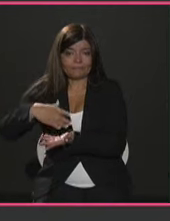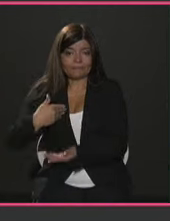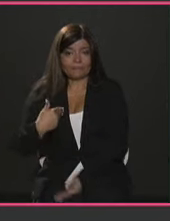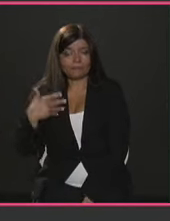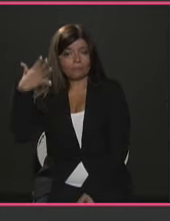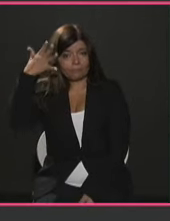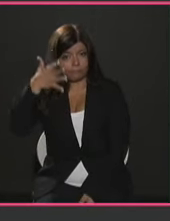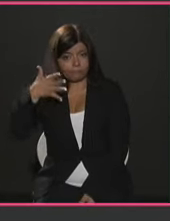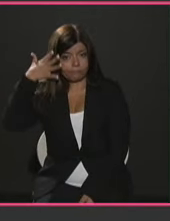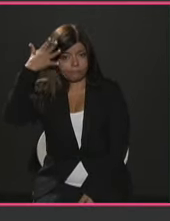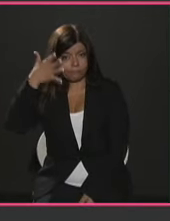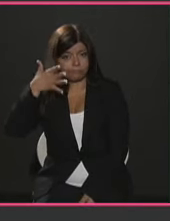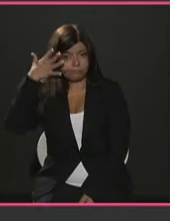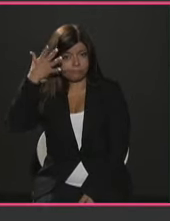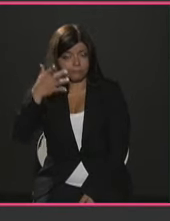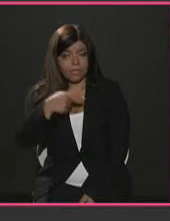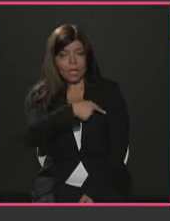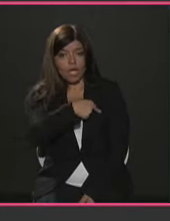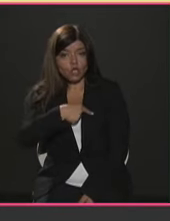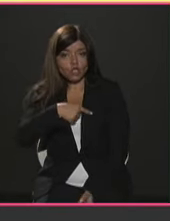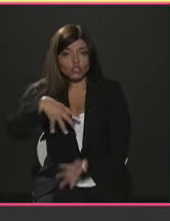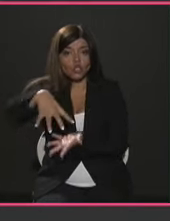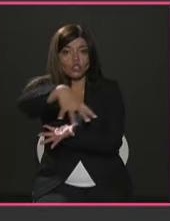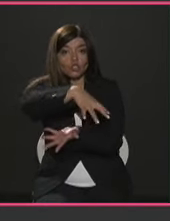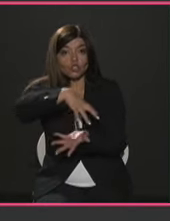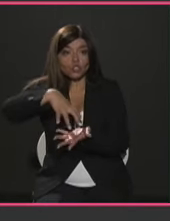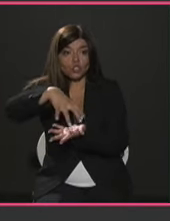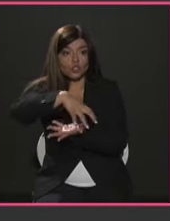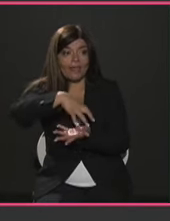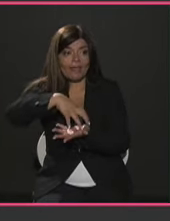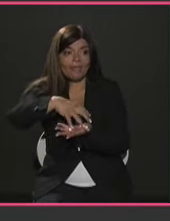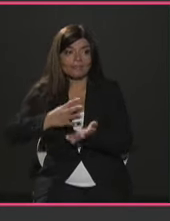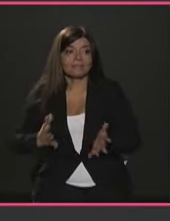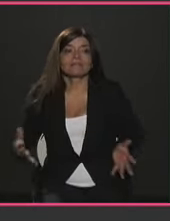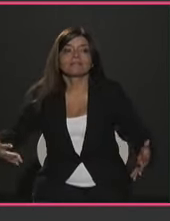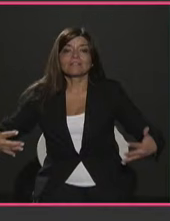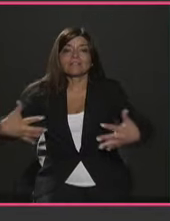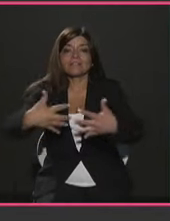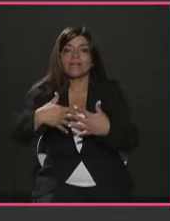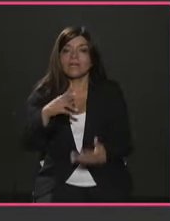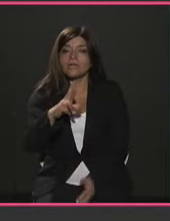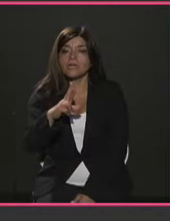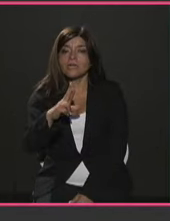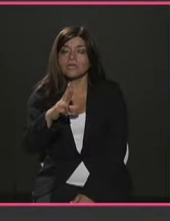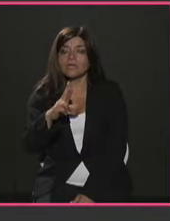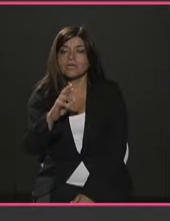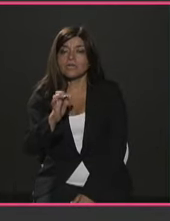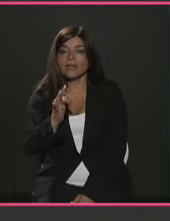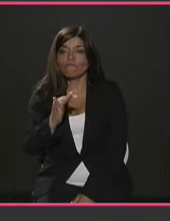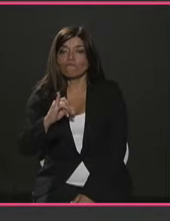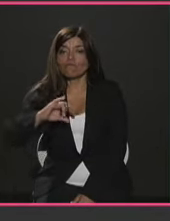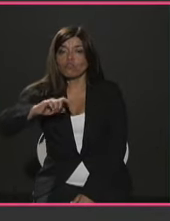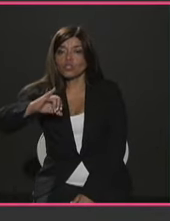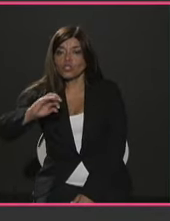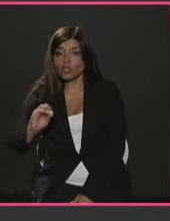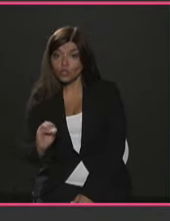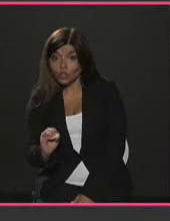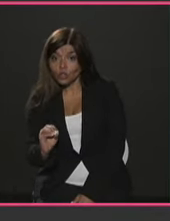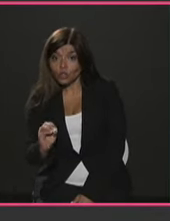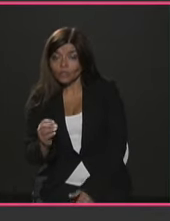mi presentación inicial con el nombre de la ciudad es el refugio es porque efectivamente ya está